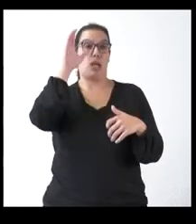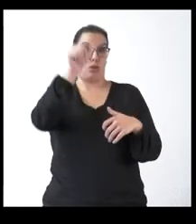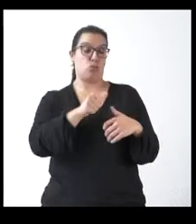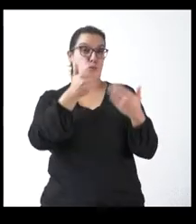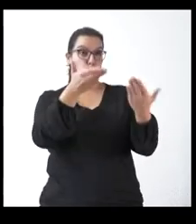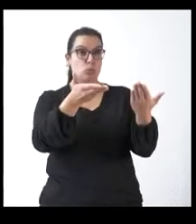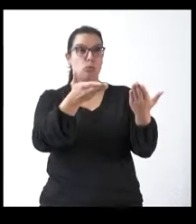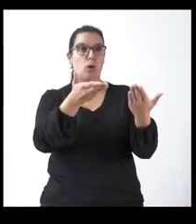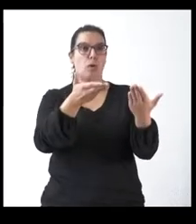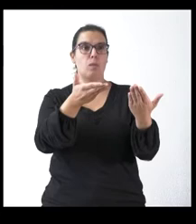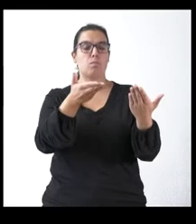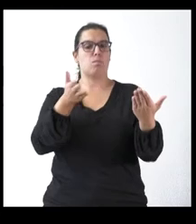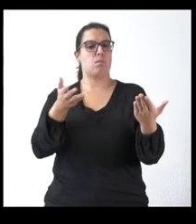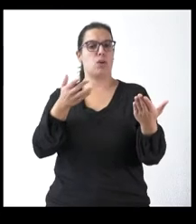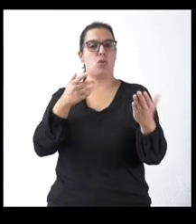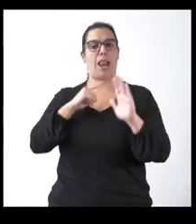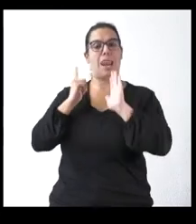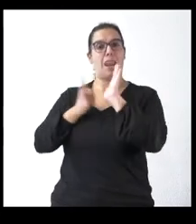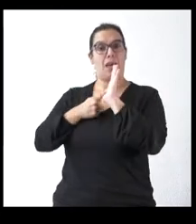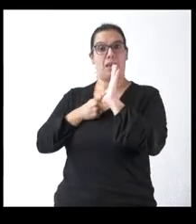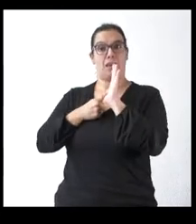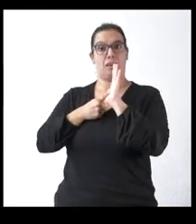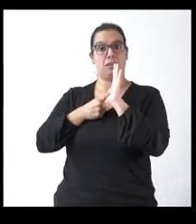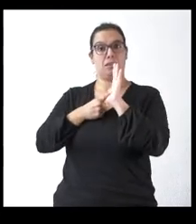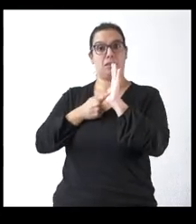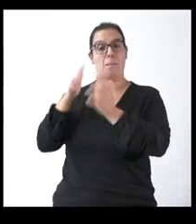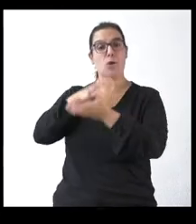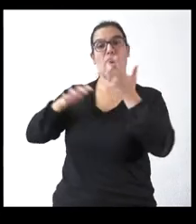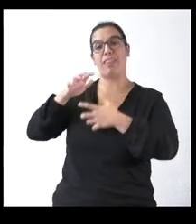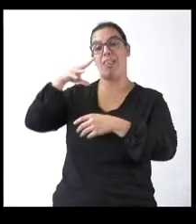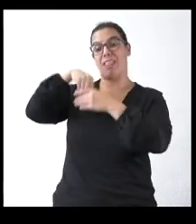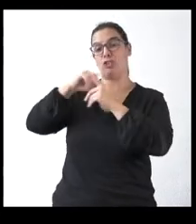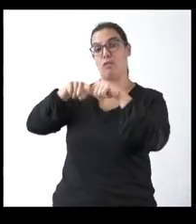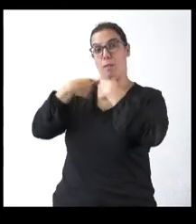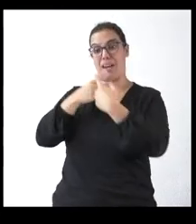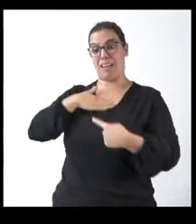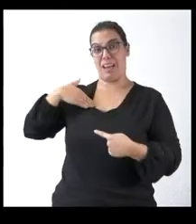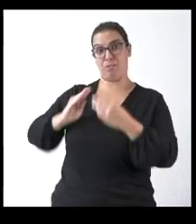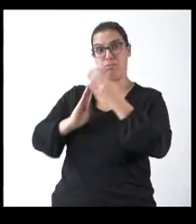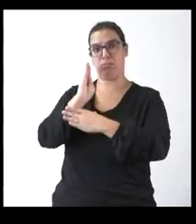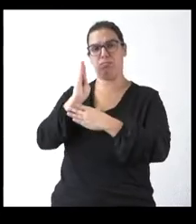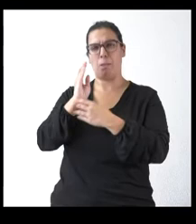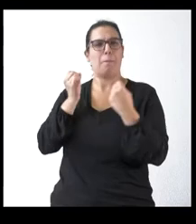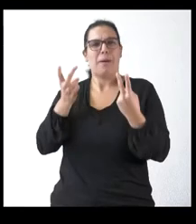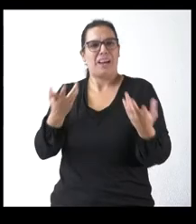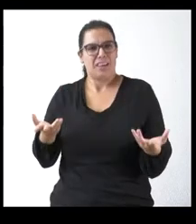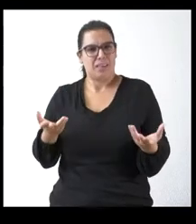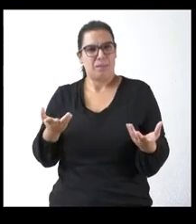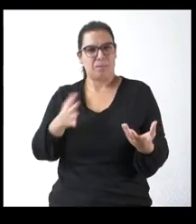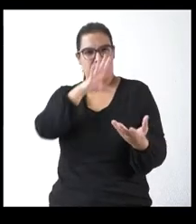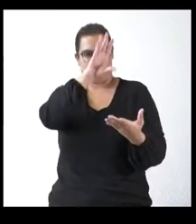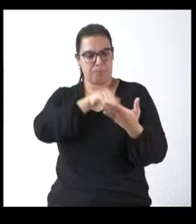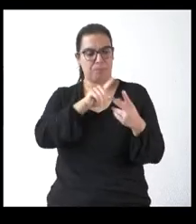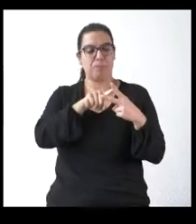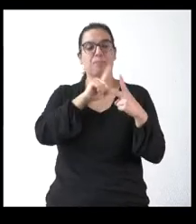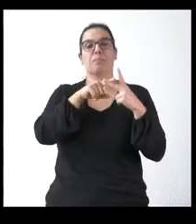usted ahora qué sentido tiene la ley de violencia intrafamiliar y luego por otra parte en relación a la cátedra